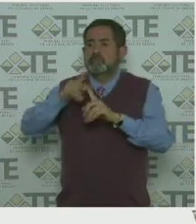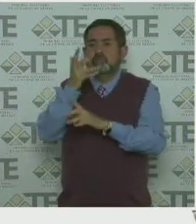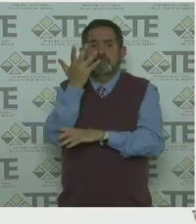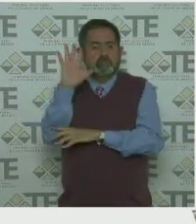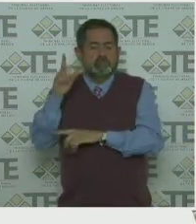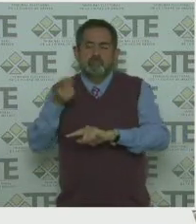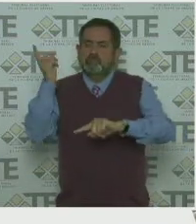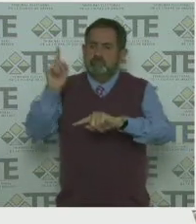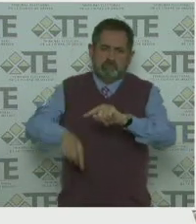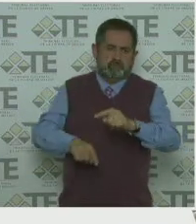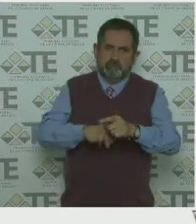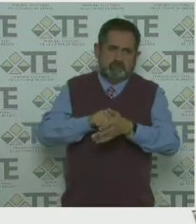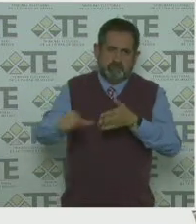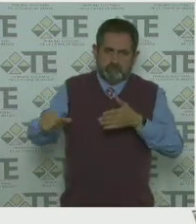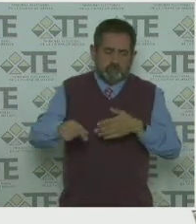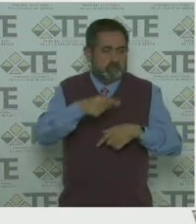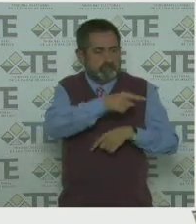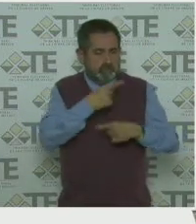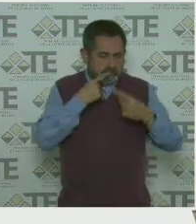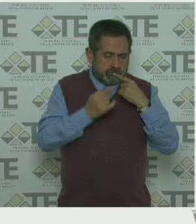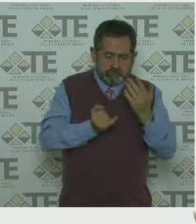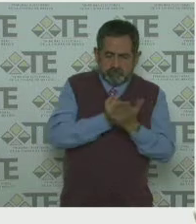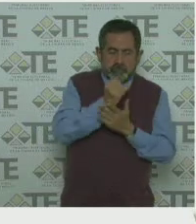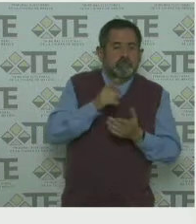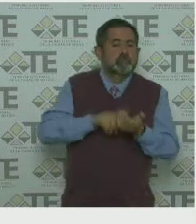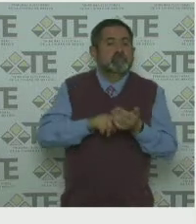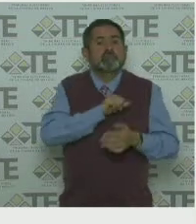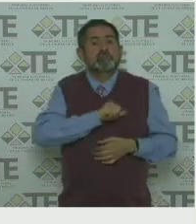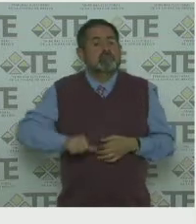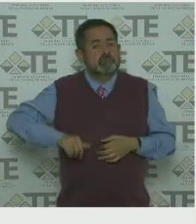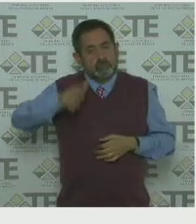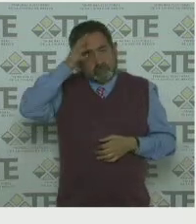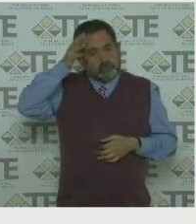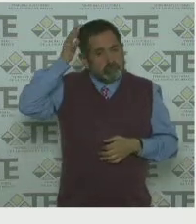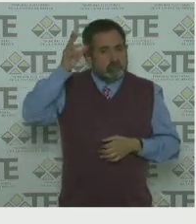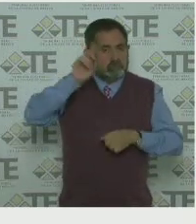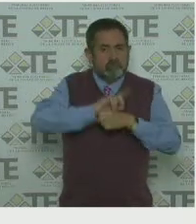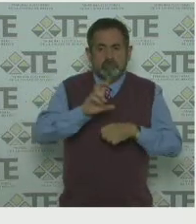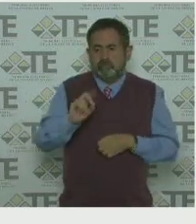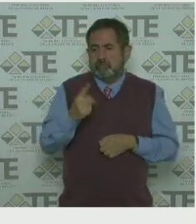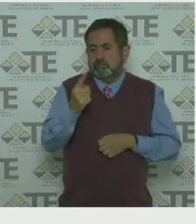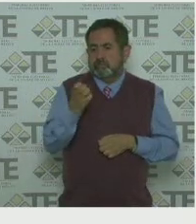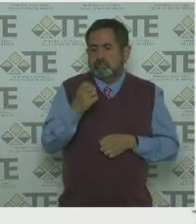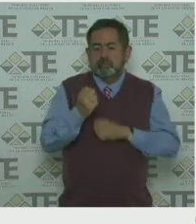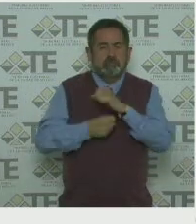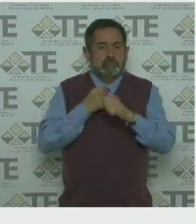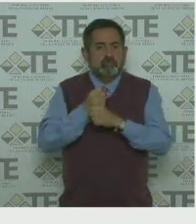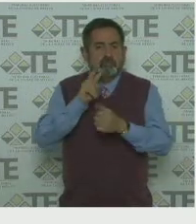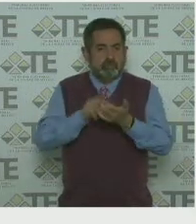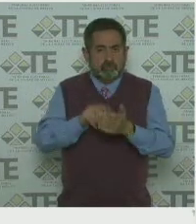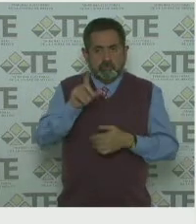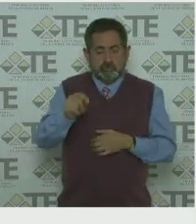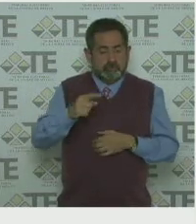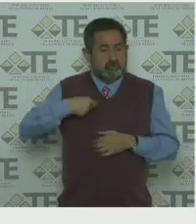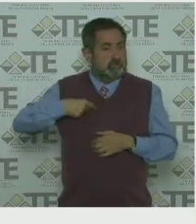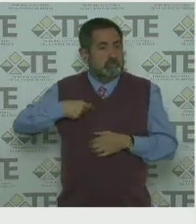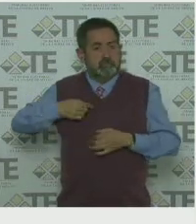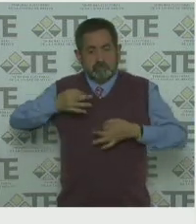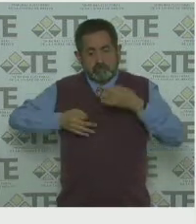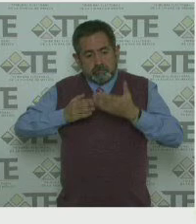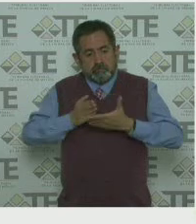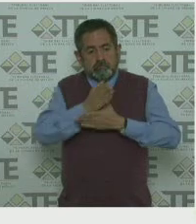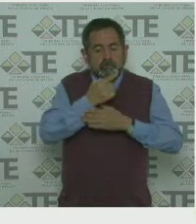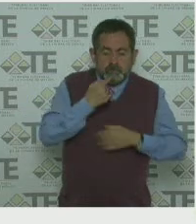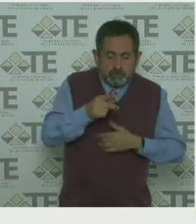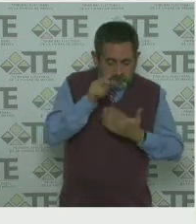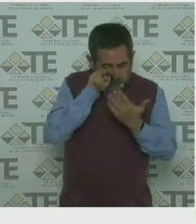y Plazas, emitido por el órgano dictaminador de la Alcaldía en Cuauhtémoc el 31 de enero de 2020. En plenitud de jurisdicción, se confirma